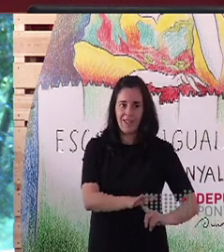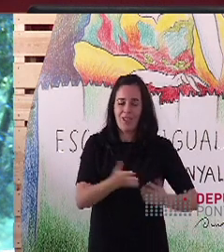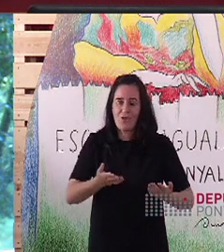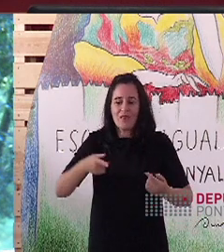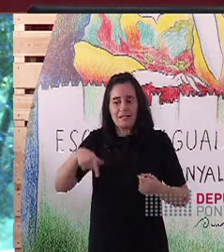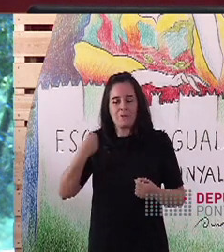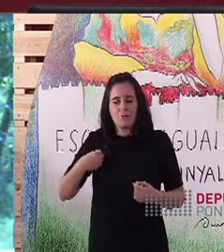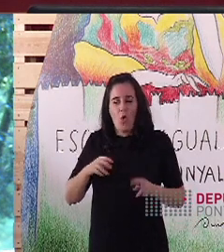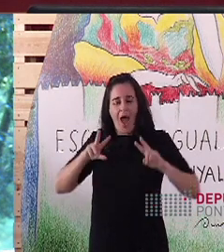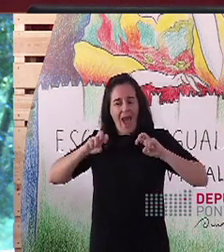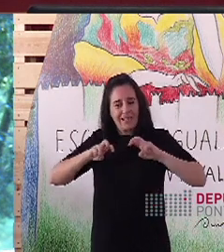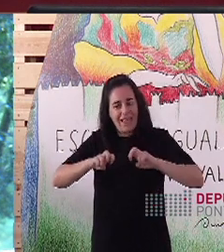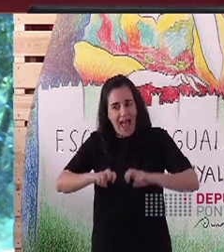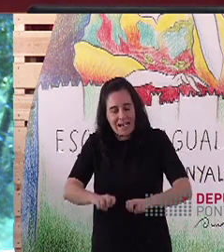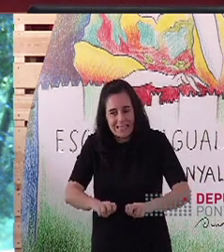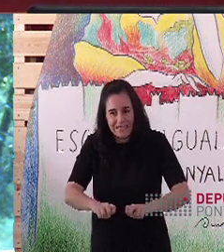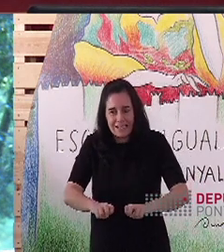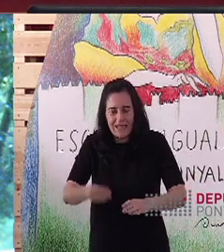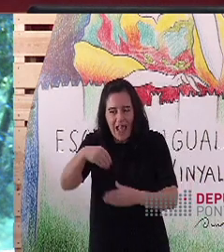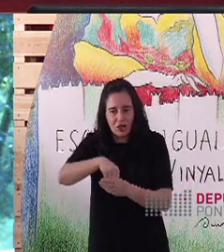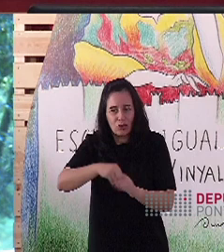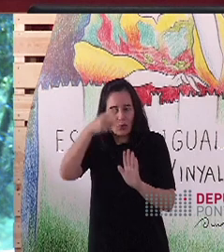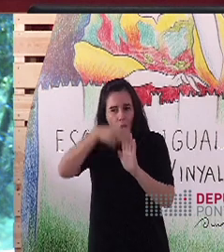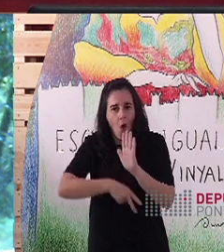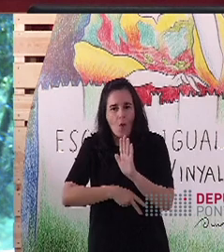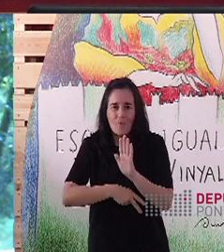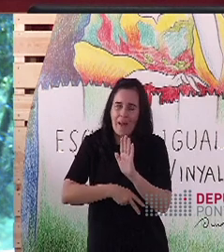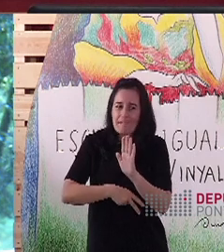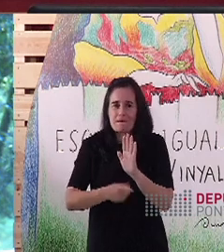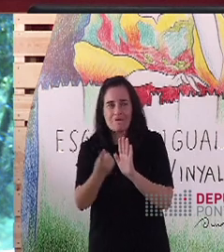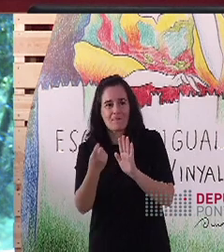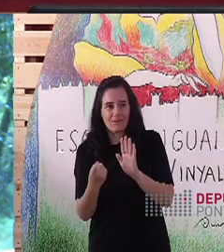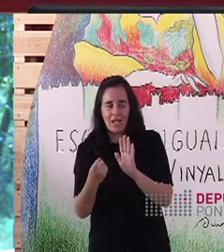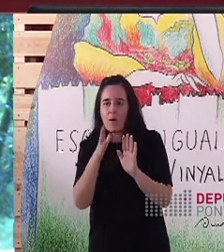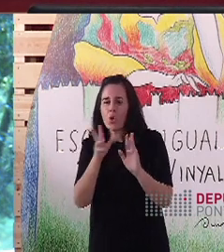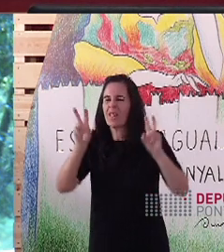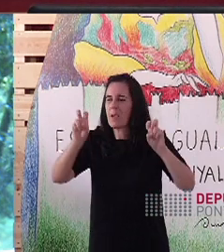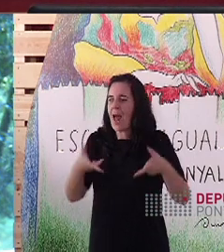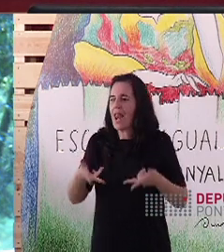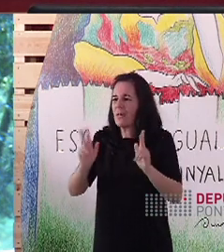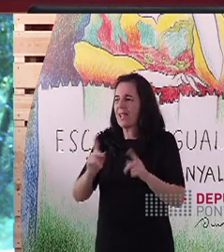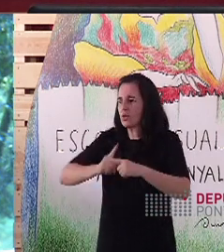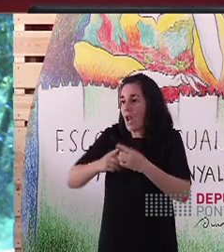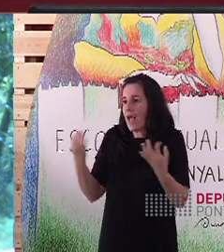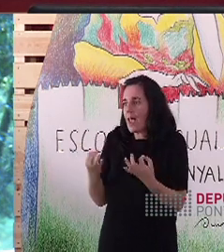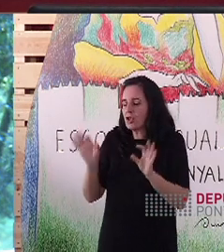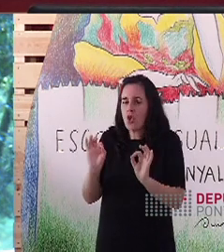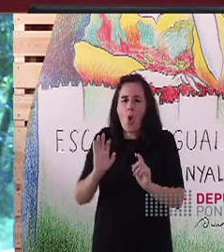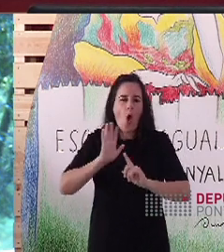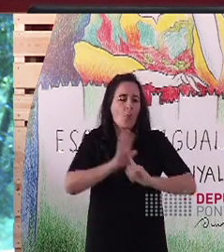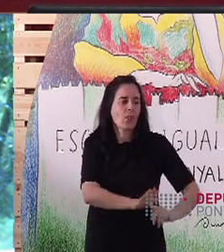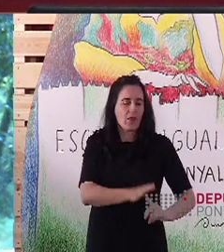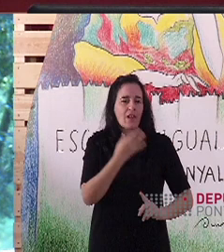déficit normativo acerca de qué es la libertad sexual y acerca de quién está oprimido porque tiene